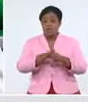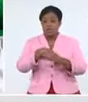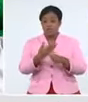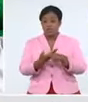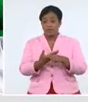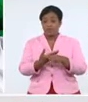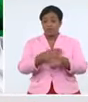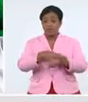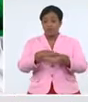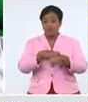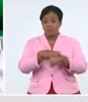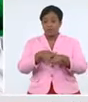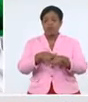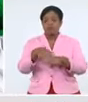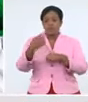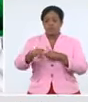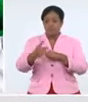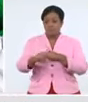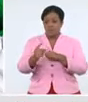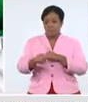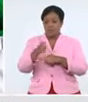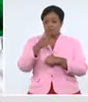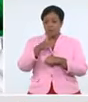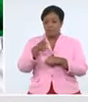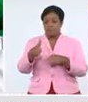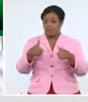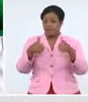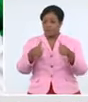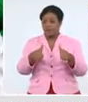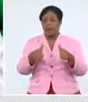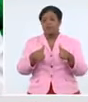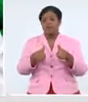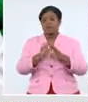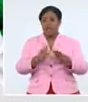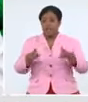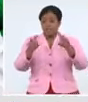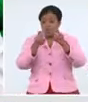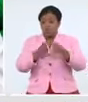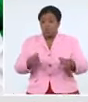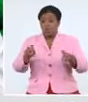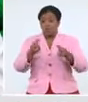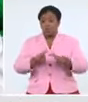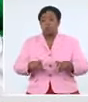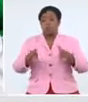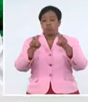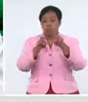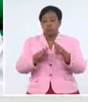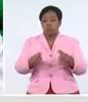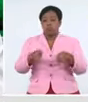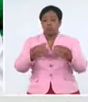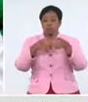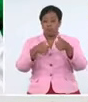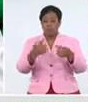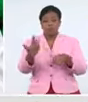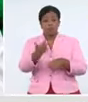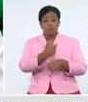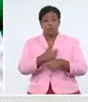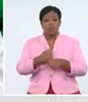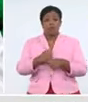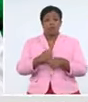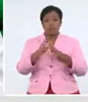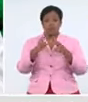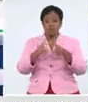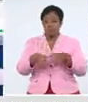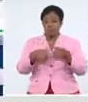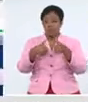esté concluida este ensayo, esté en los estudios, haya pasado por el proceso que, como ustedes saben, siempre pasa de aprobación